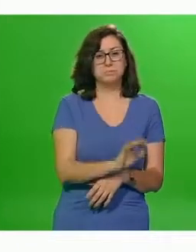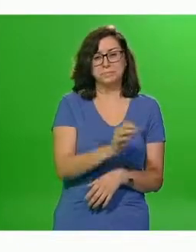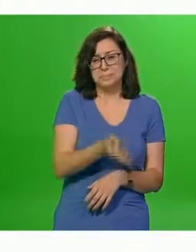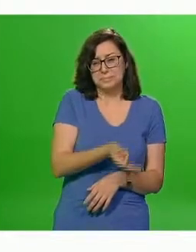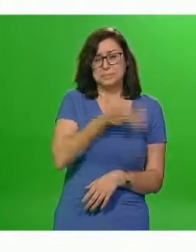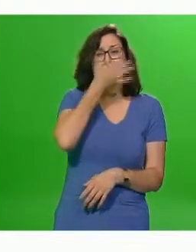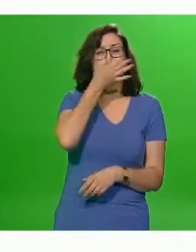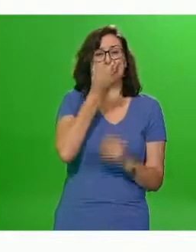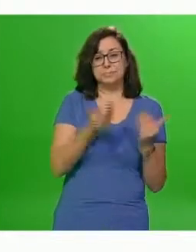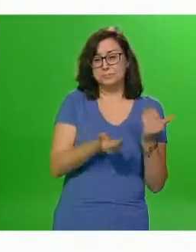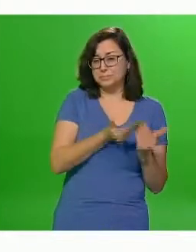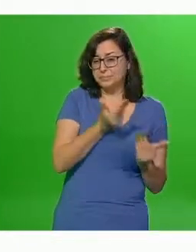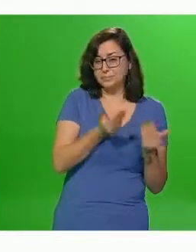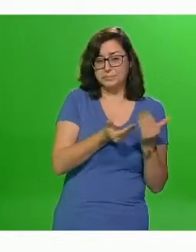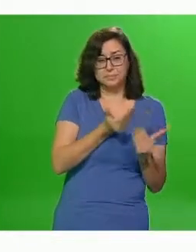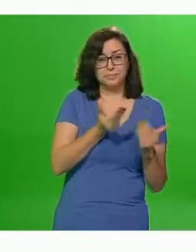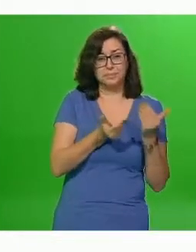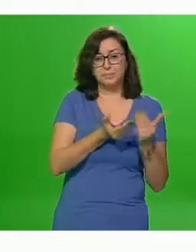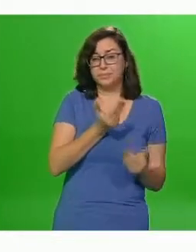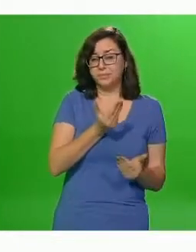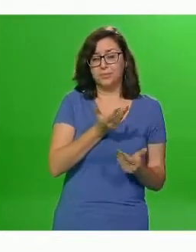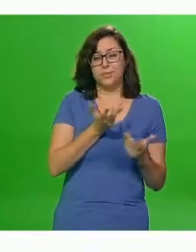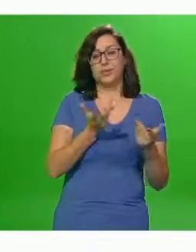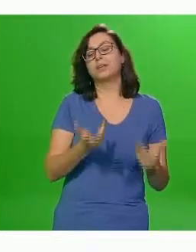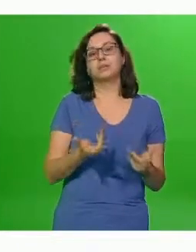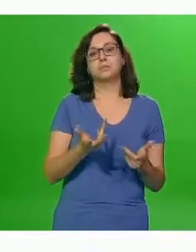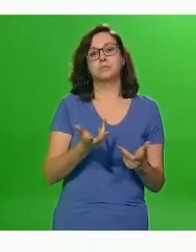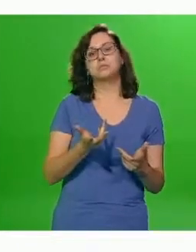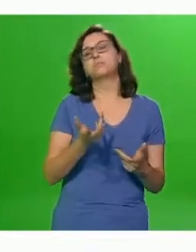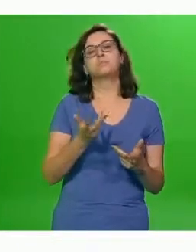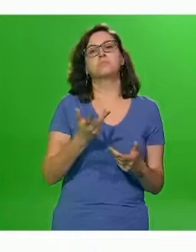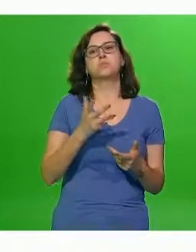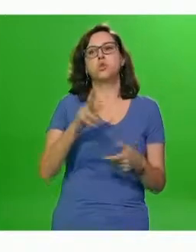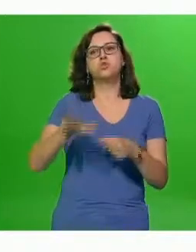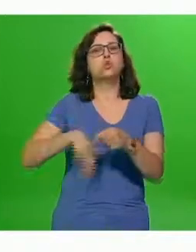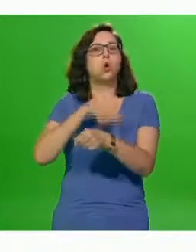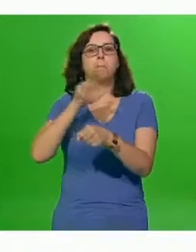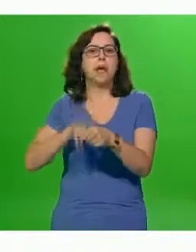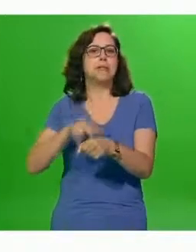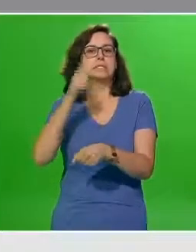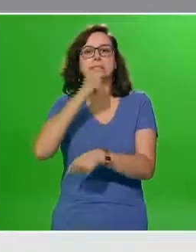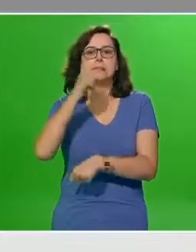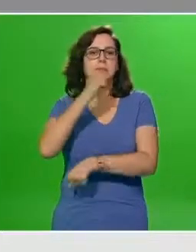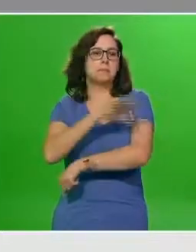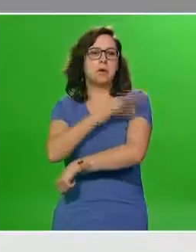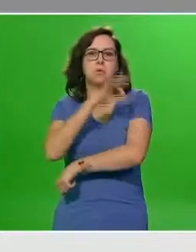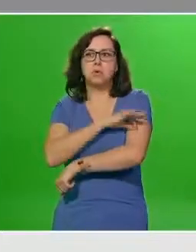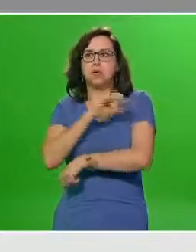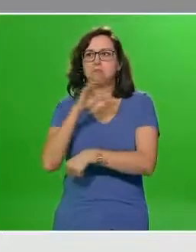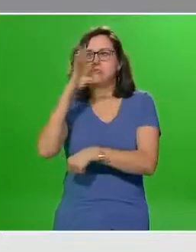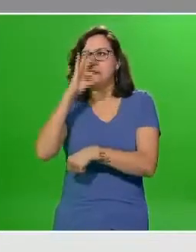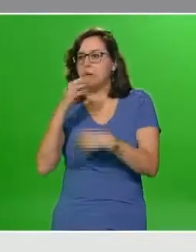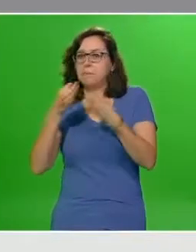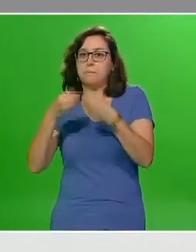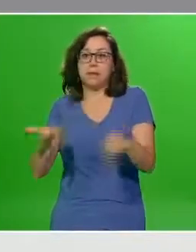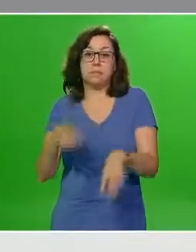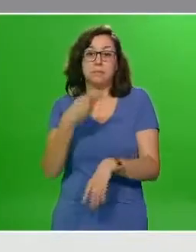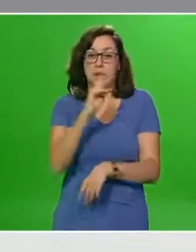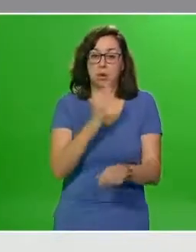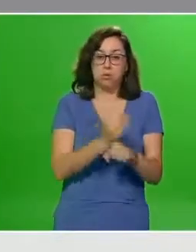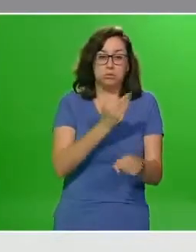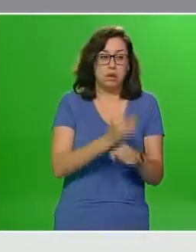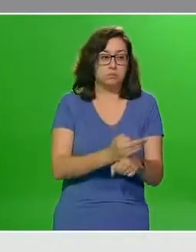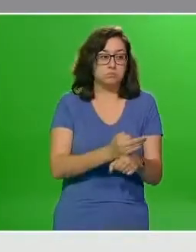número muy bajo, aún más bajo de lo esperado en cualquier estrategia operativa. La siguiente, por favor.